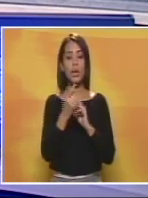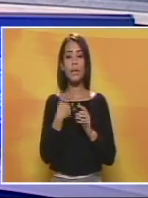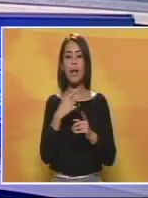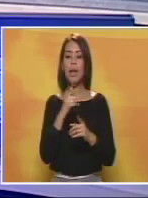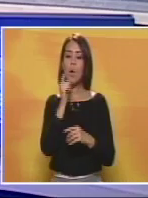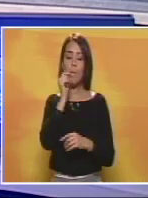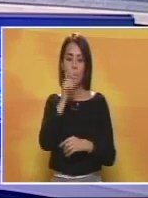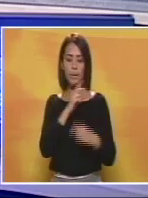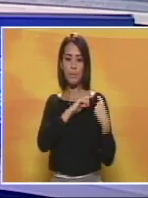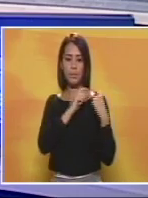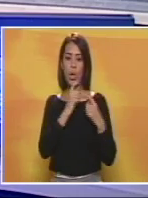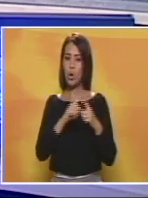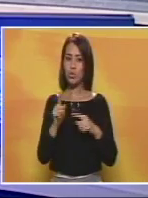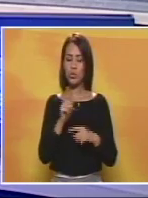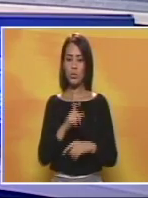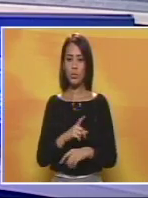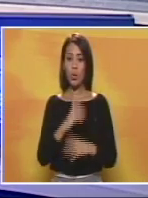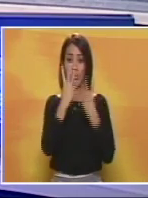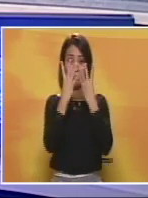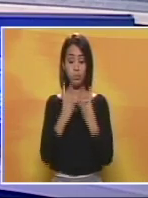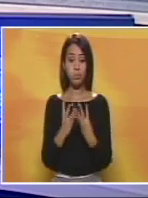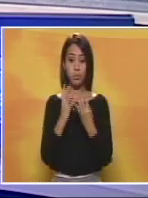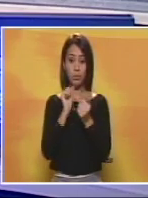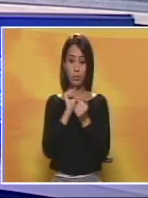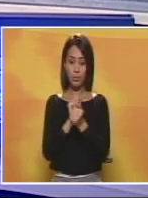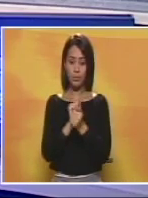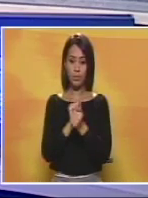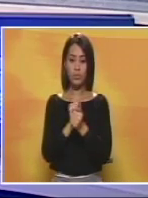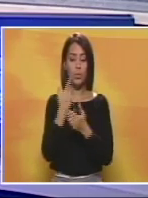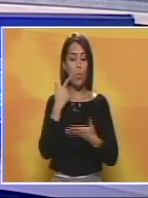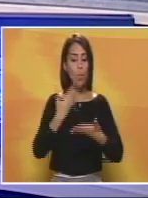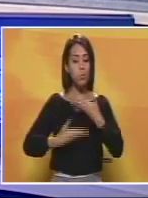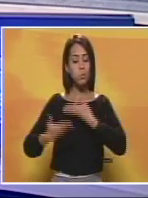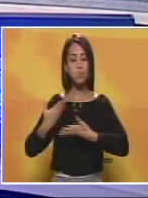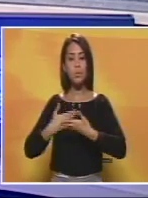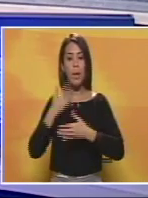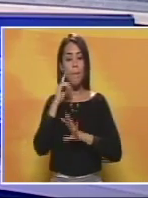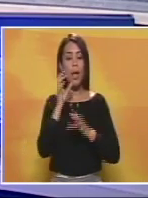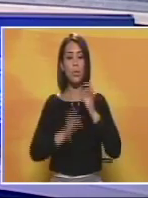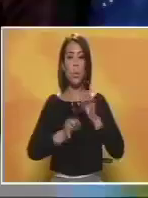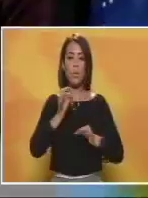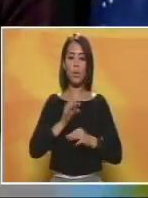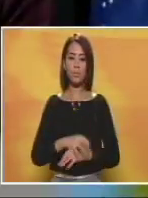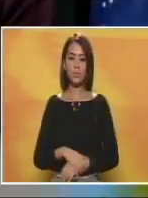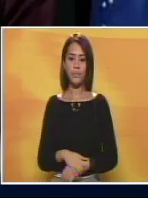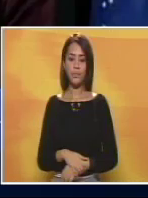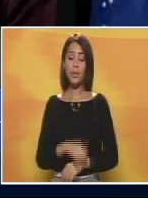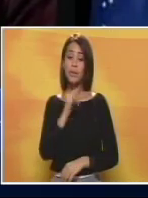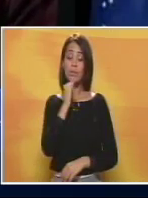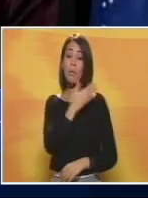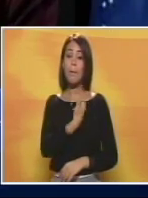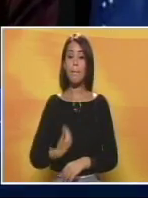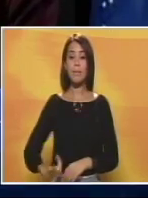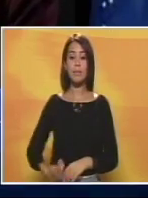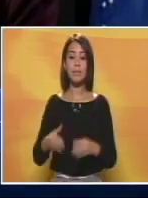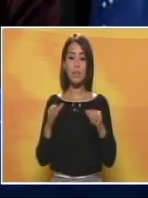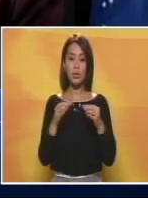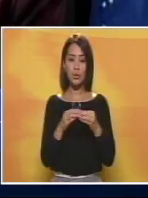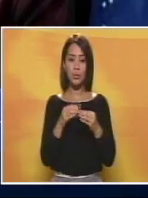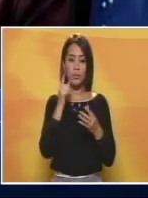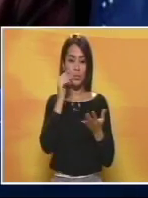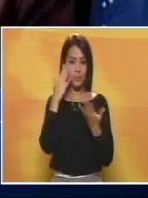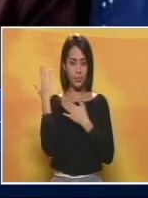expresidente Luis Ignacio Lula da Silva a otra prisión dependerá de una negociación con sus abogados. Así lo indicó la presidenta de la tolda,